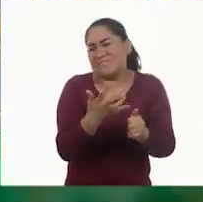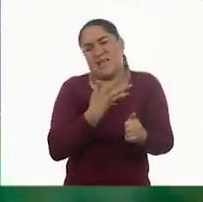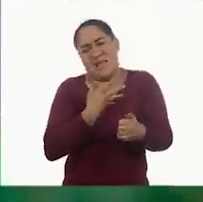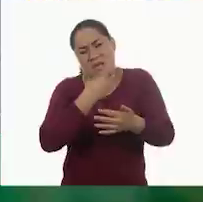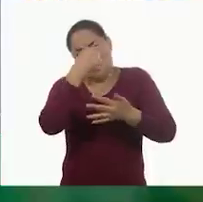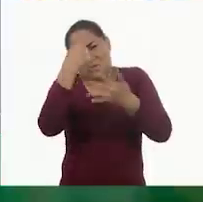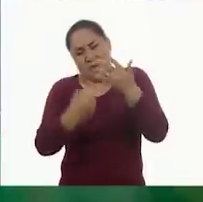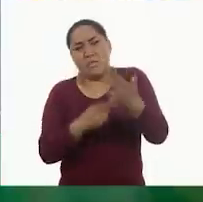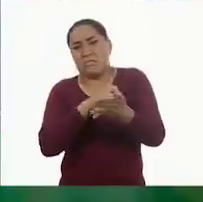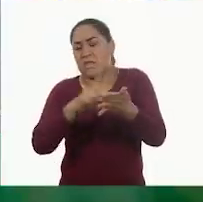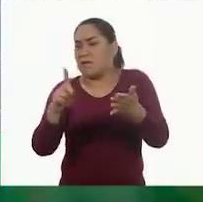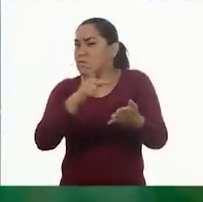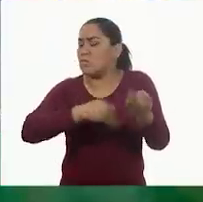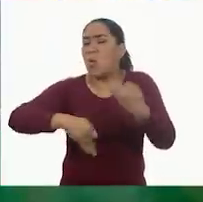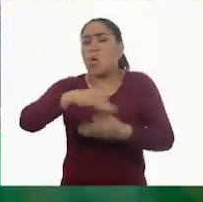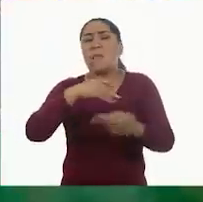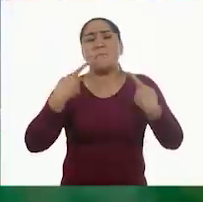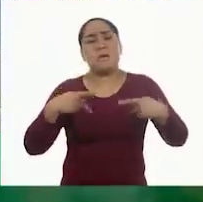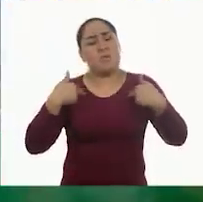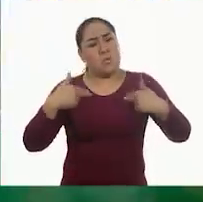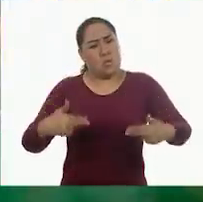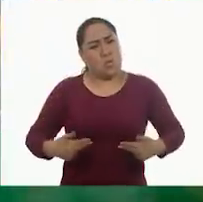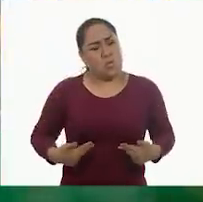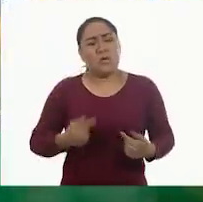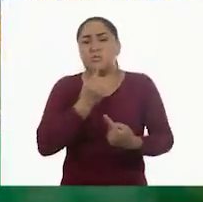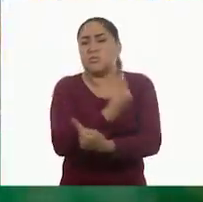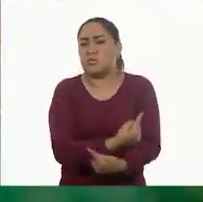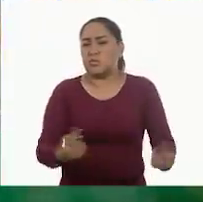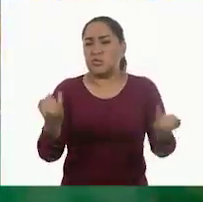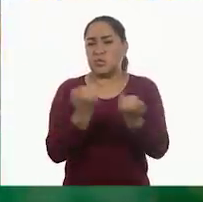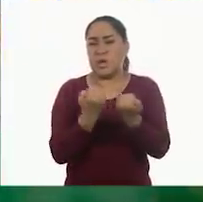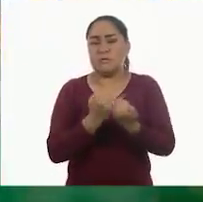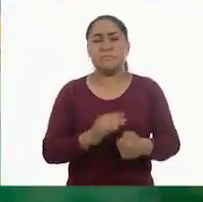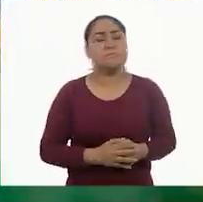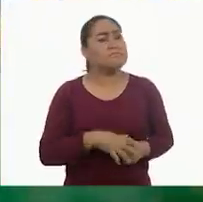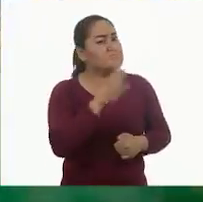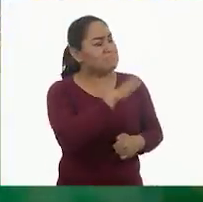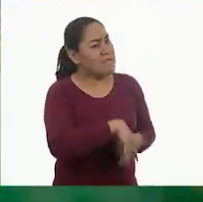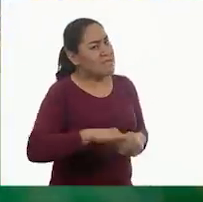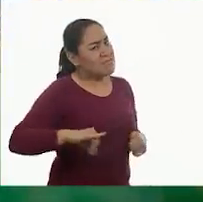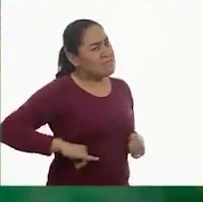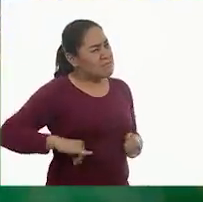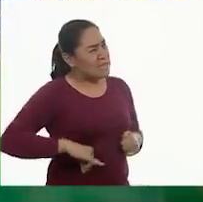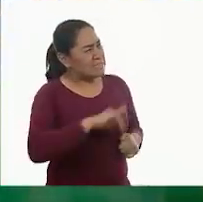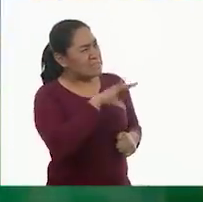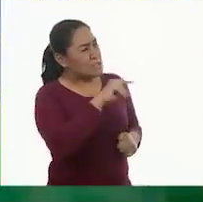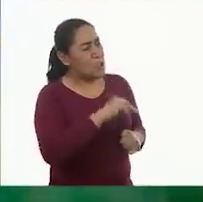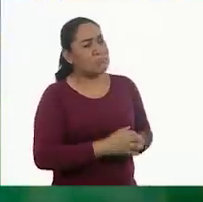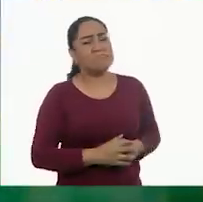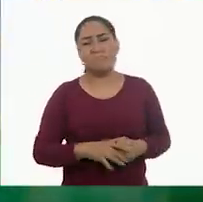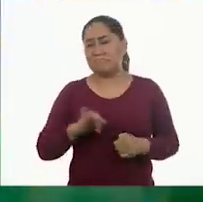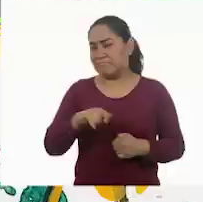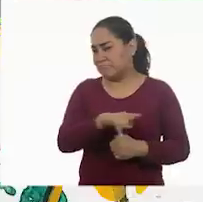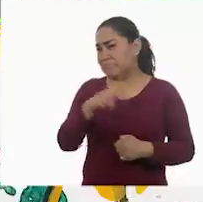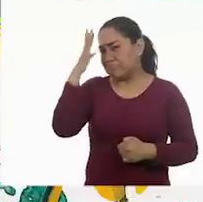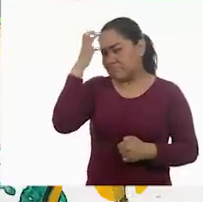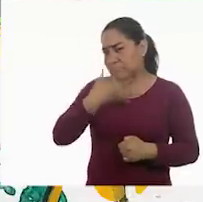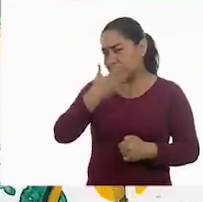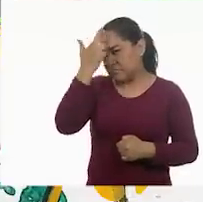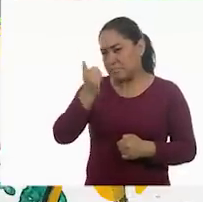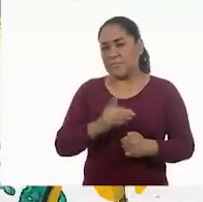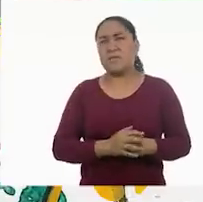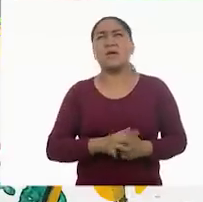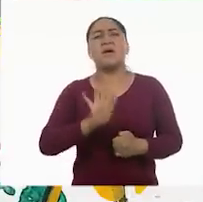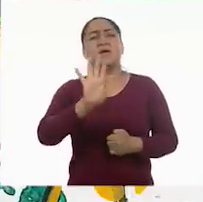por supuesto, las niñas y los niños. Qué interesante, ¿verdad, Bricia? Ay, sí, Panchito. Pero entonces, hay